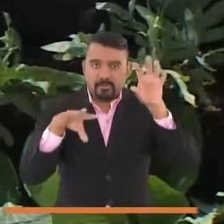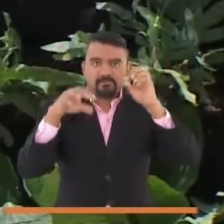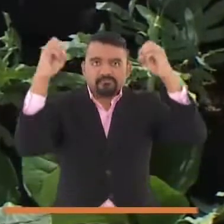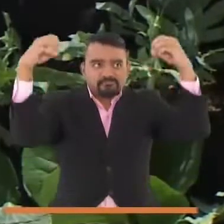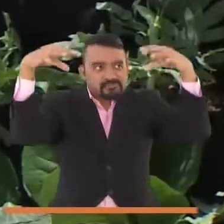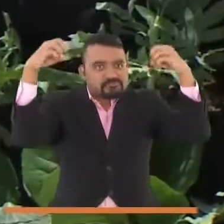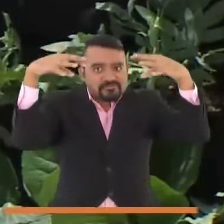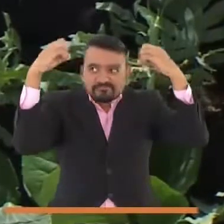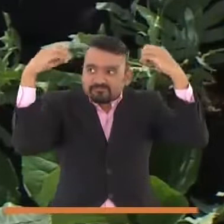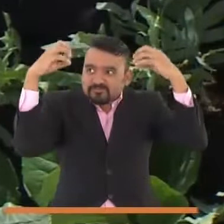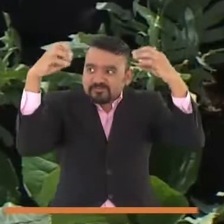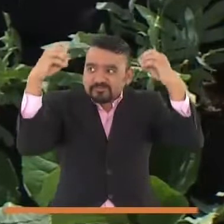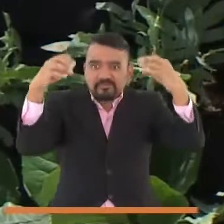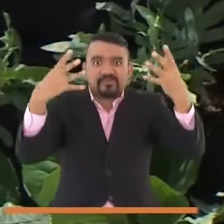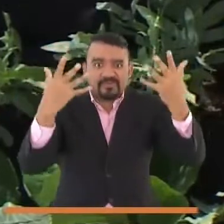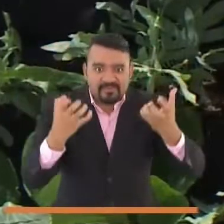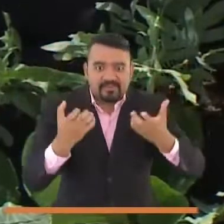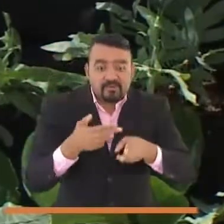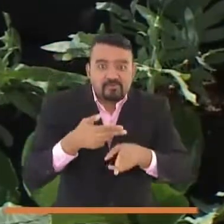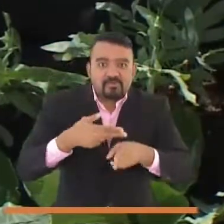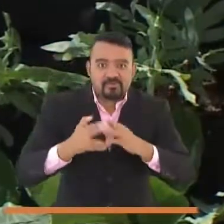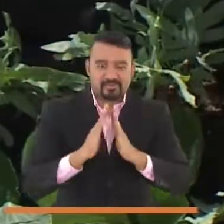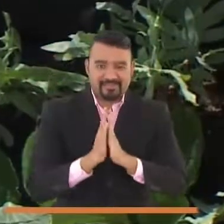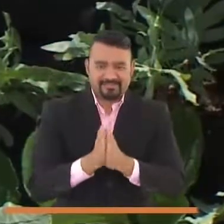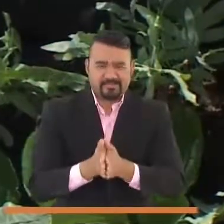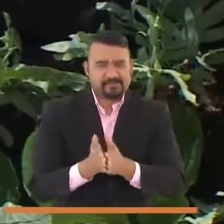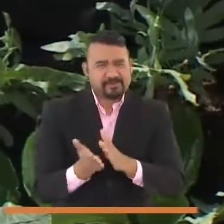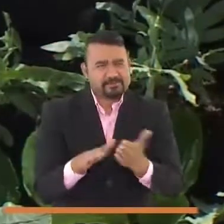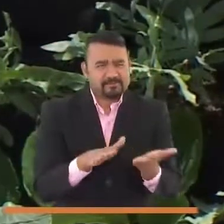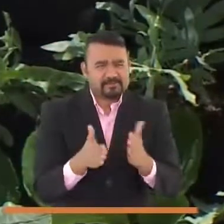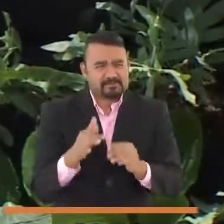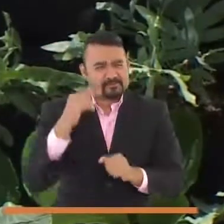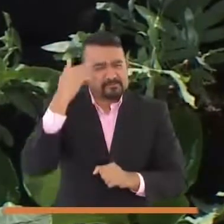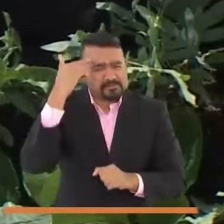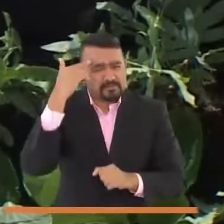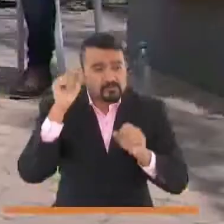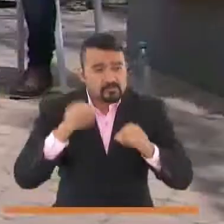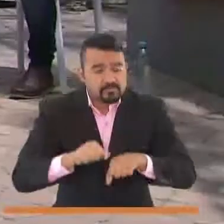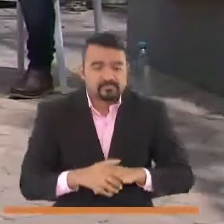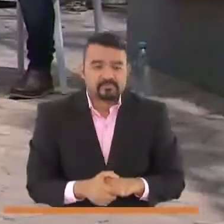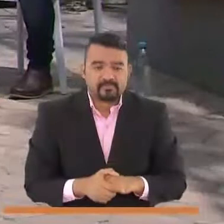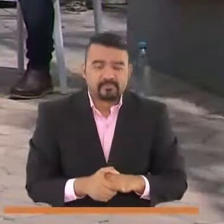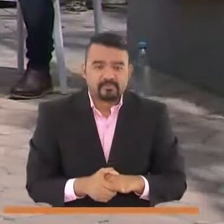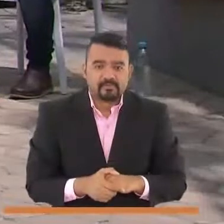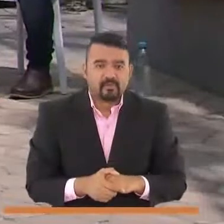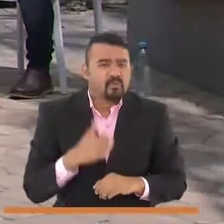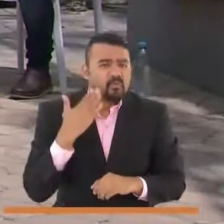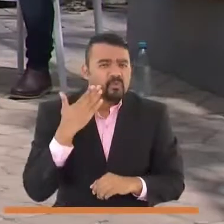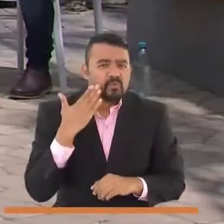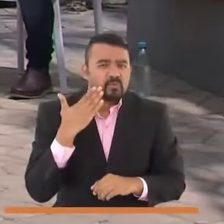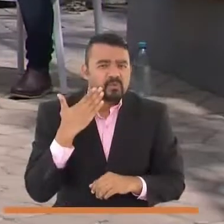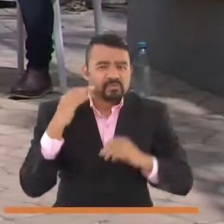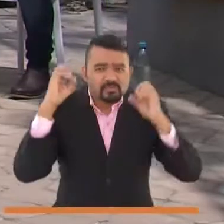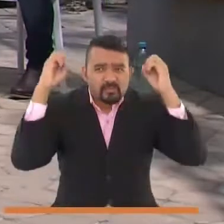de Navidad. Estamos haciendo un cálculo que esperamos cumplir, Andrés, para encender